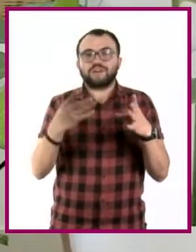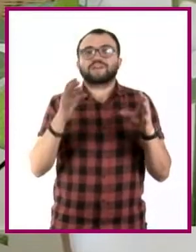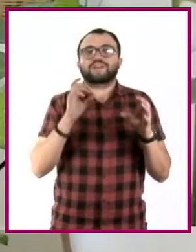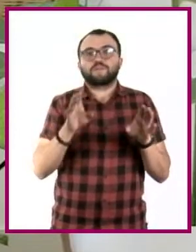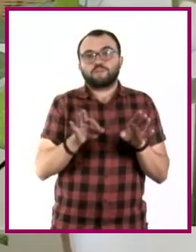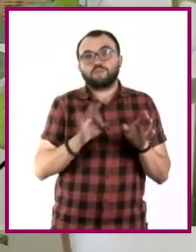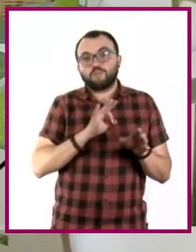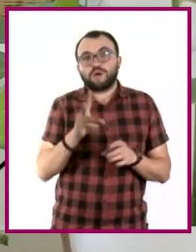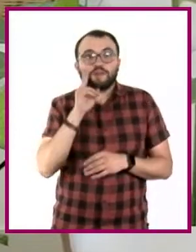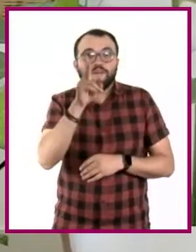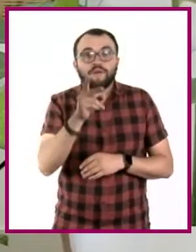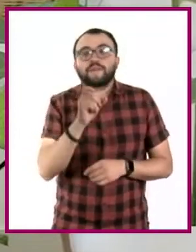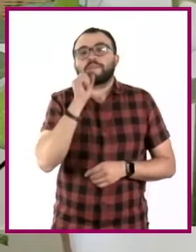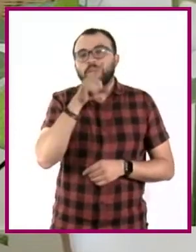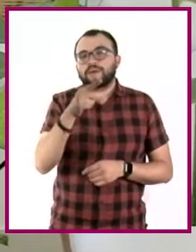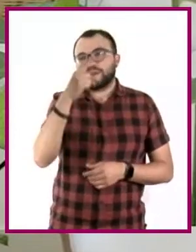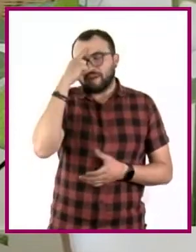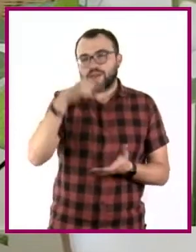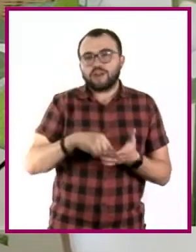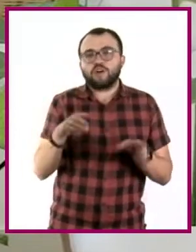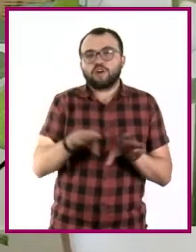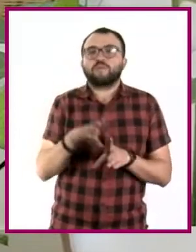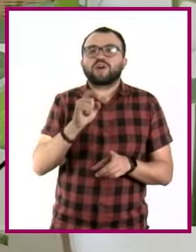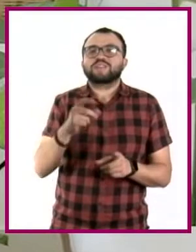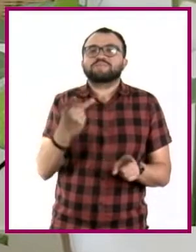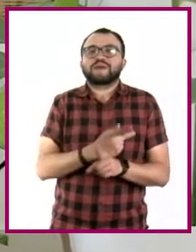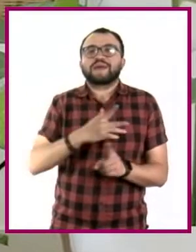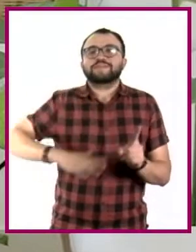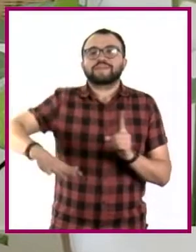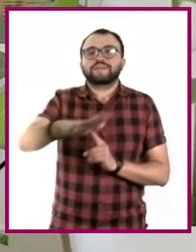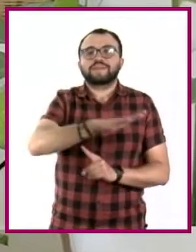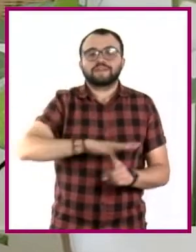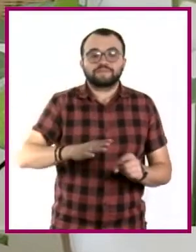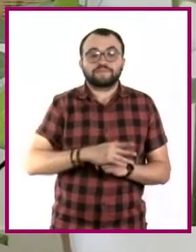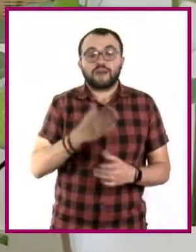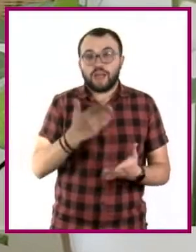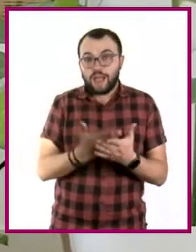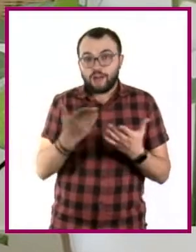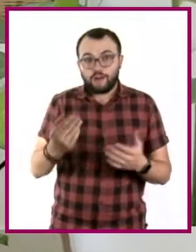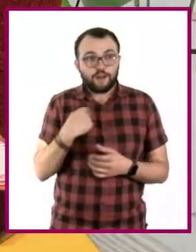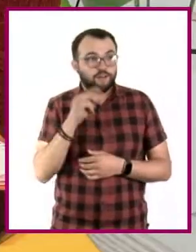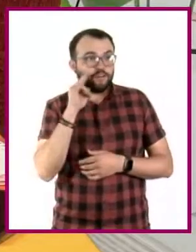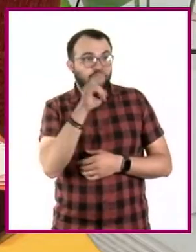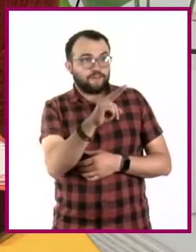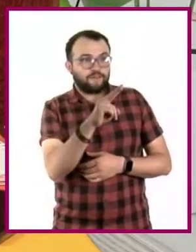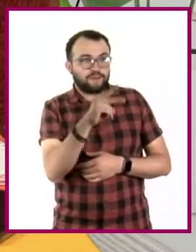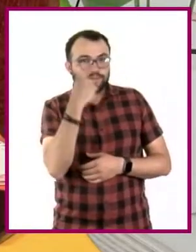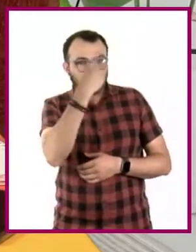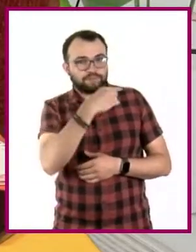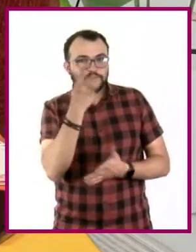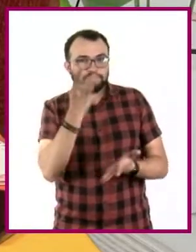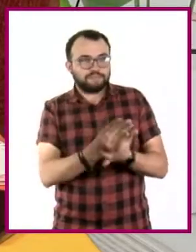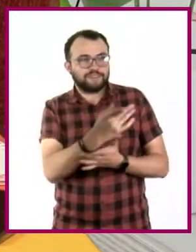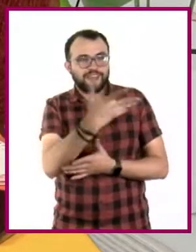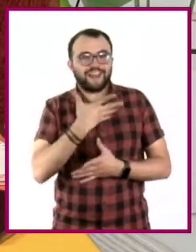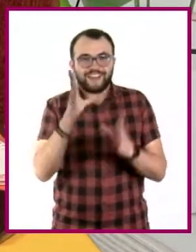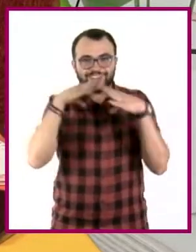que considerar los contextos. Ahorita sé que tú estás contento. Oye,